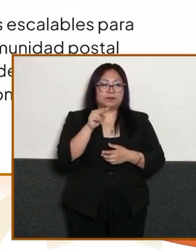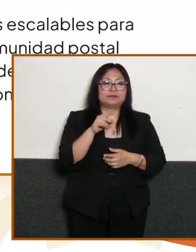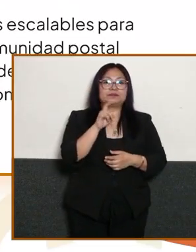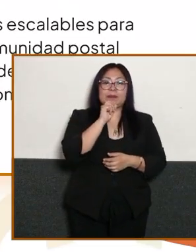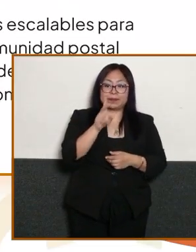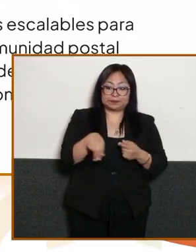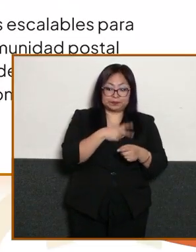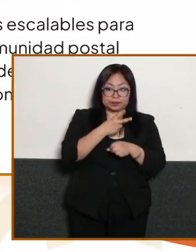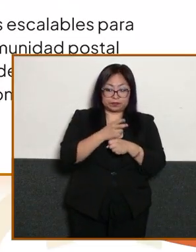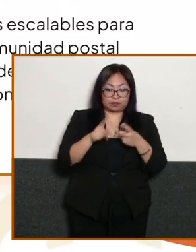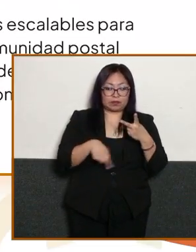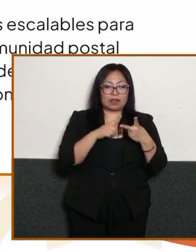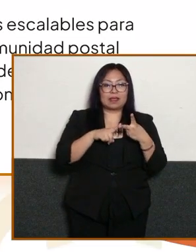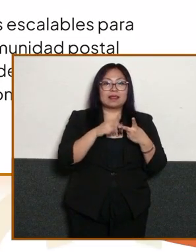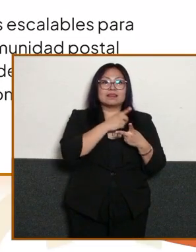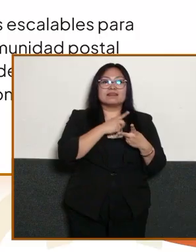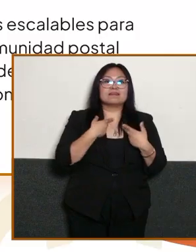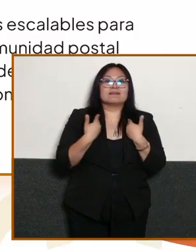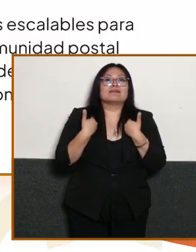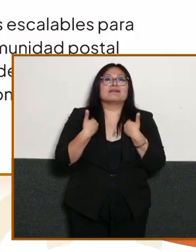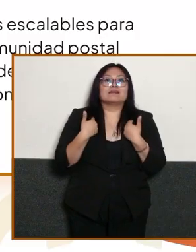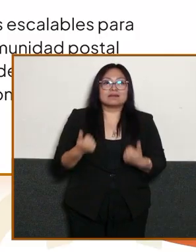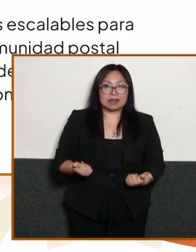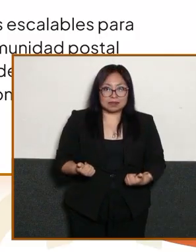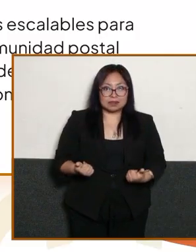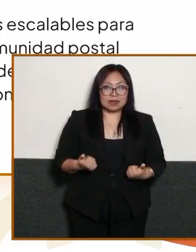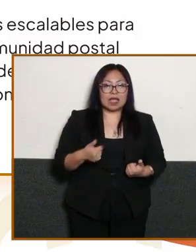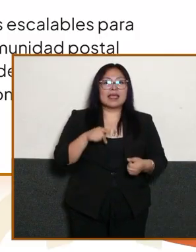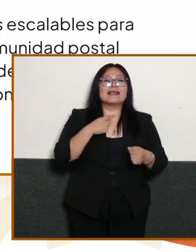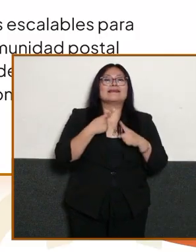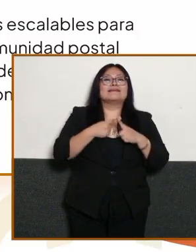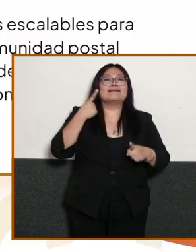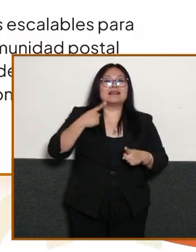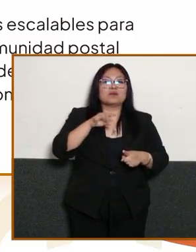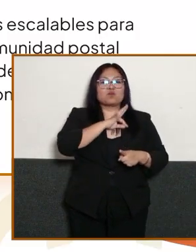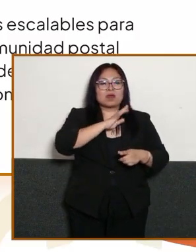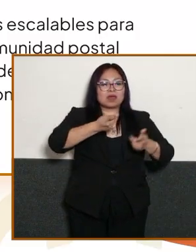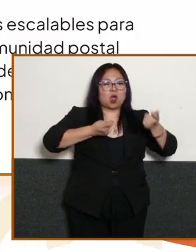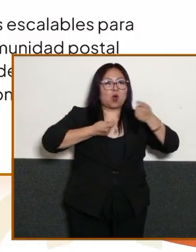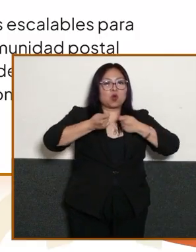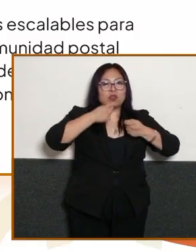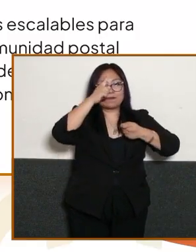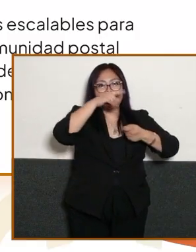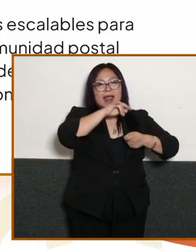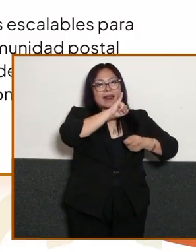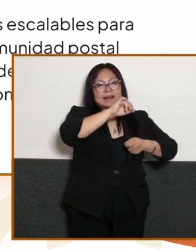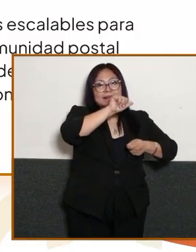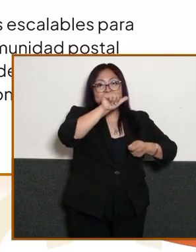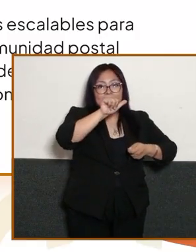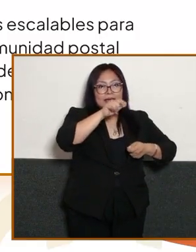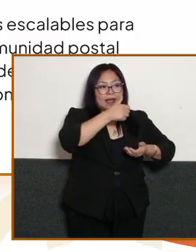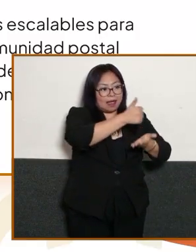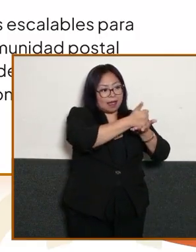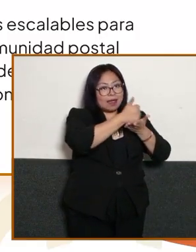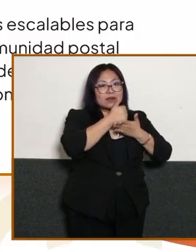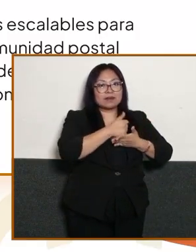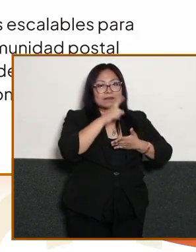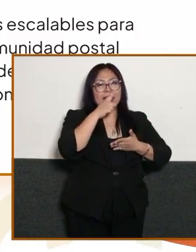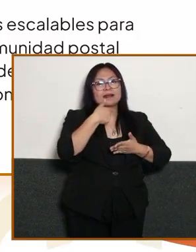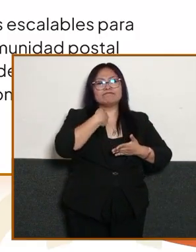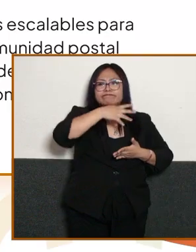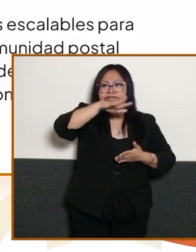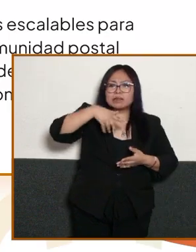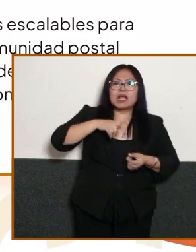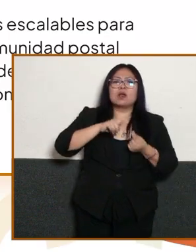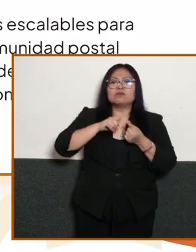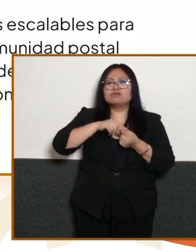para quién y quiénes son los actores de esta red donde la inteligencia artificial puede ayudarles, por ejemplo, a buscar proveedores, a buscar